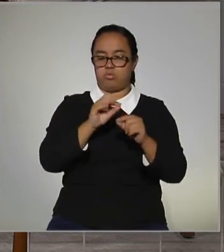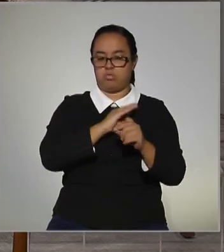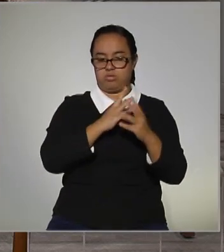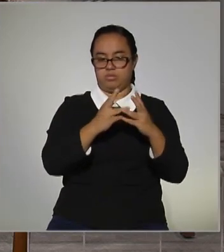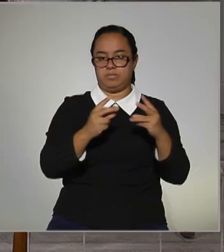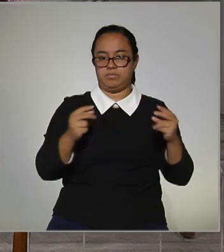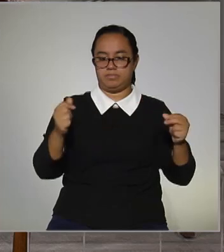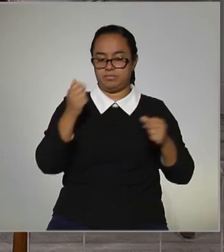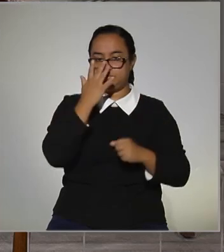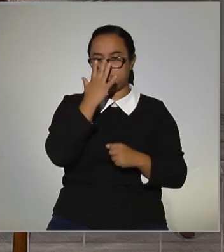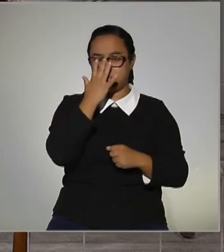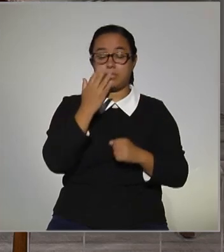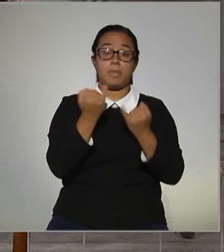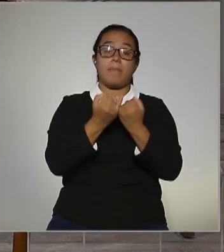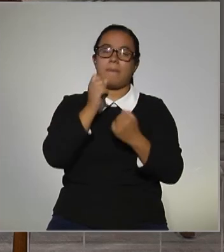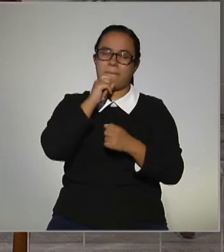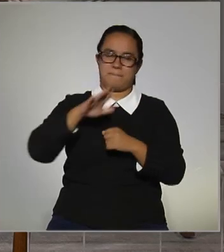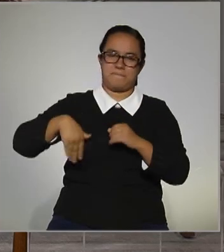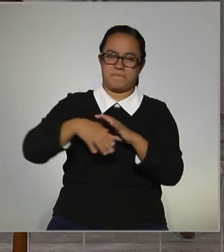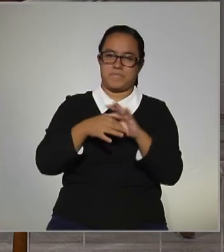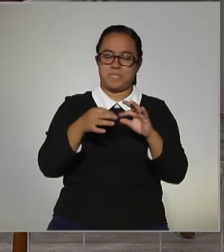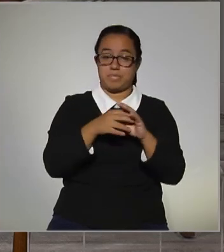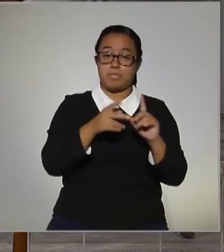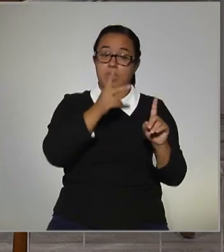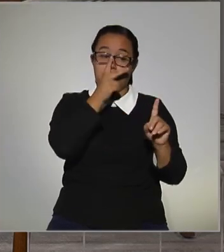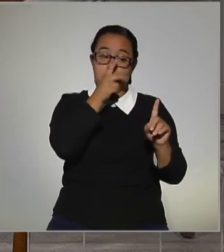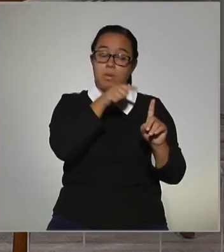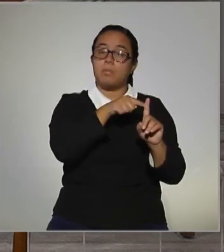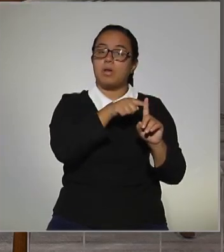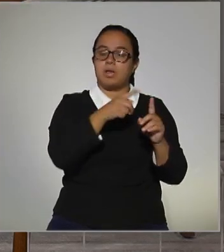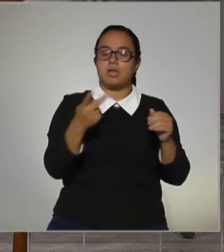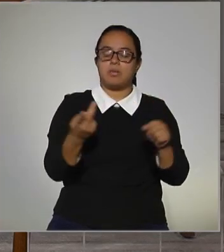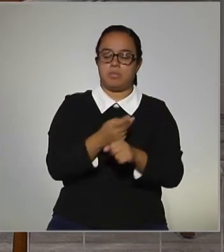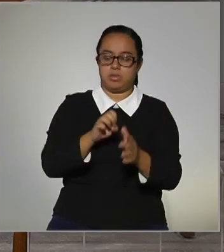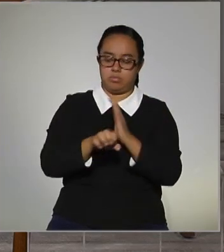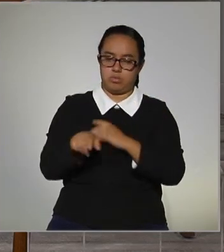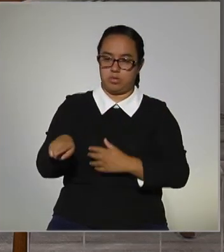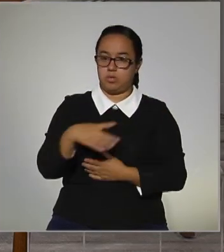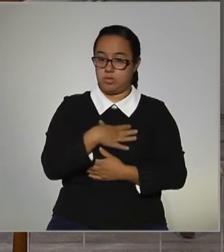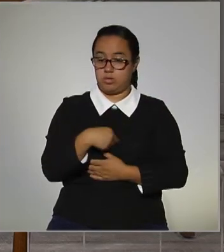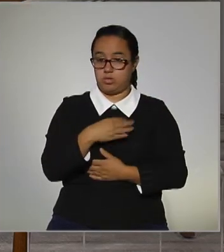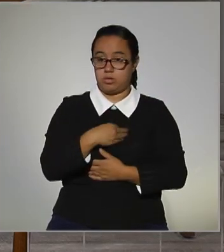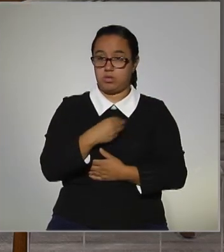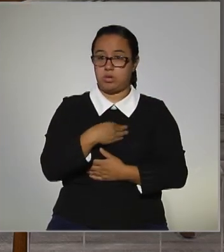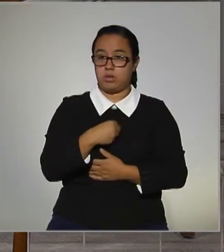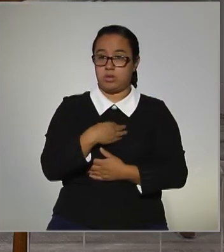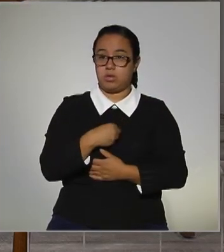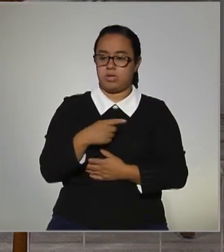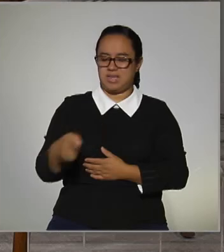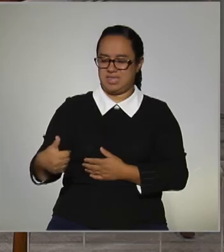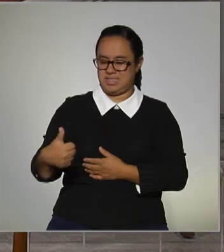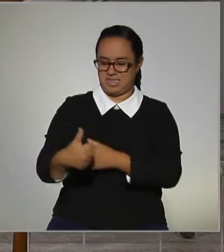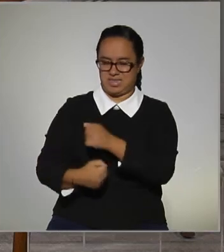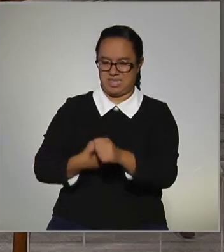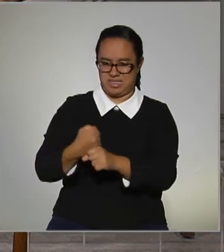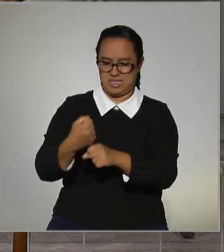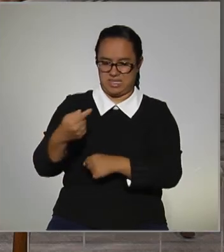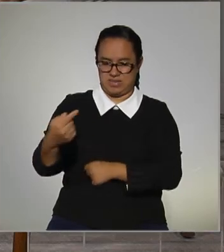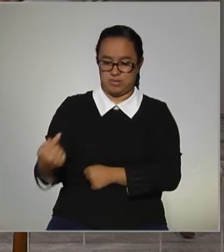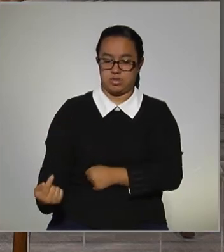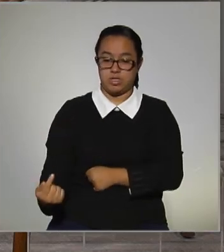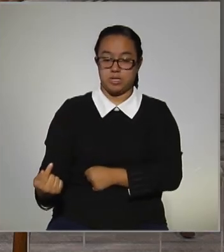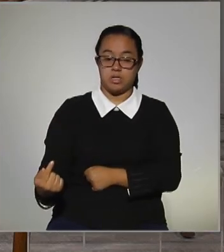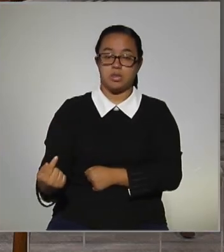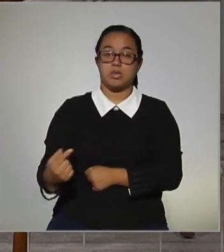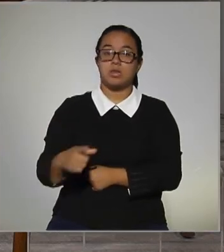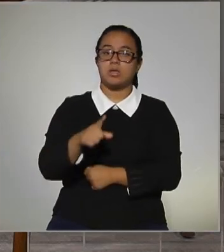ejemplo, esto es del papá. ¿Qué pasa cuando un hijo que tiene 6 años y de